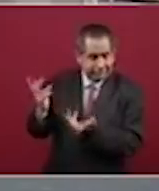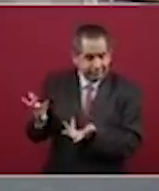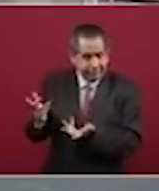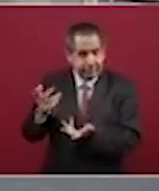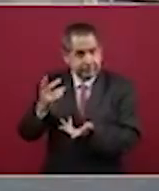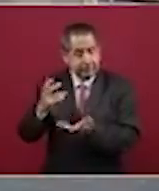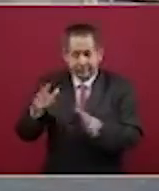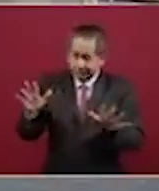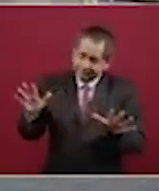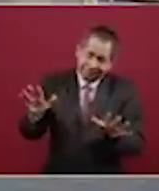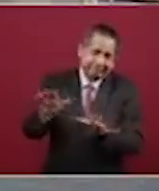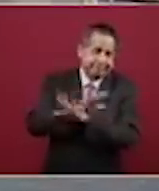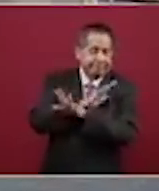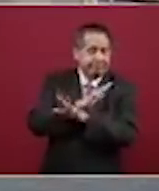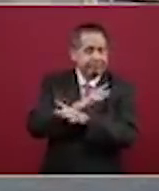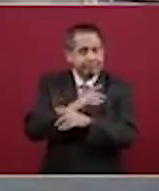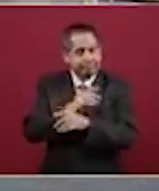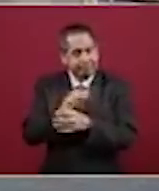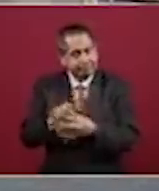gran reforma,